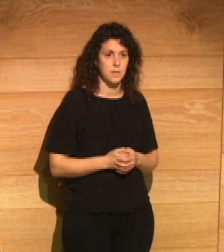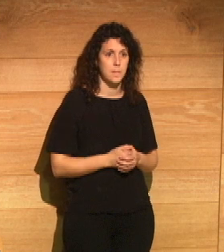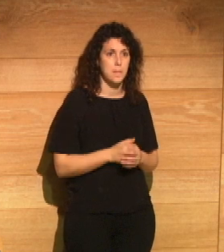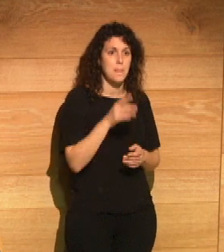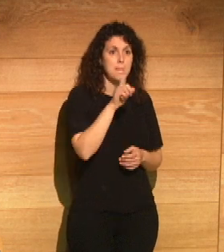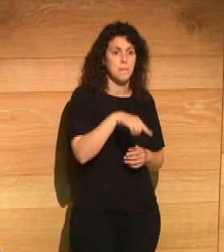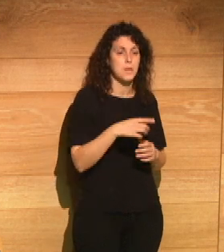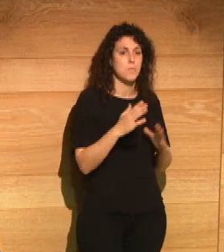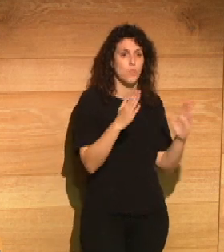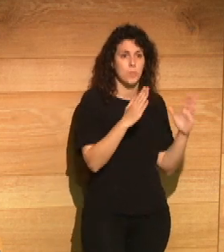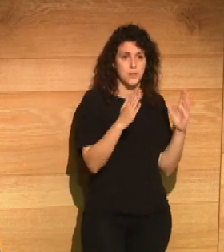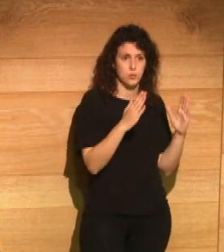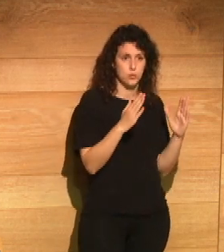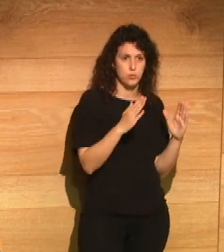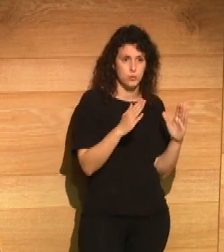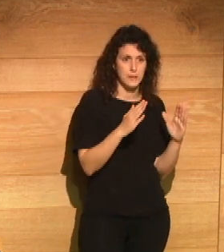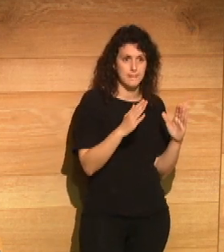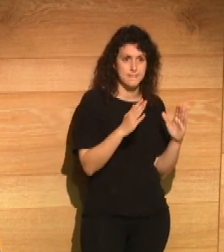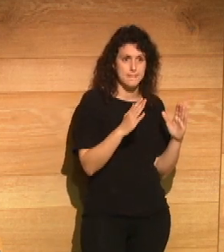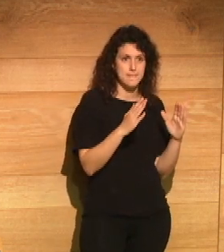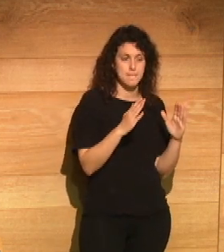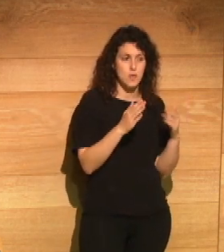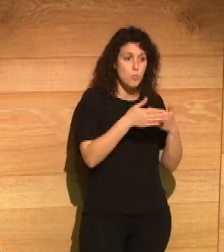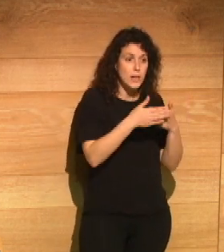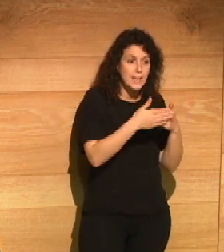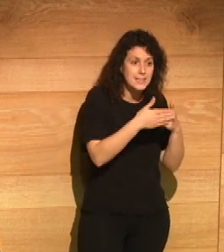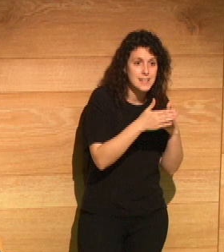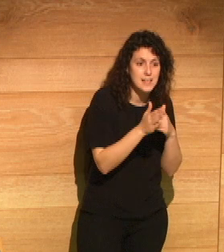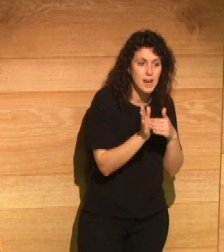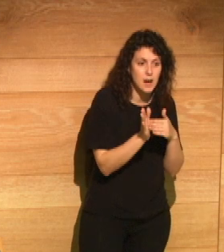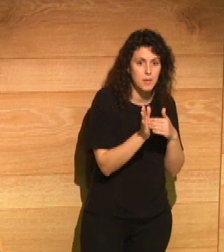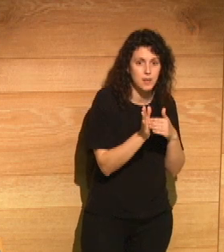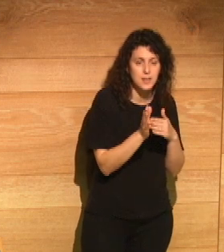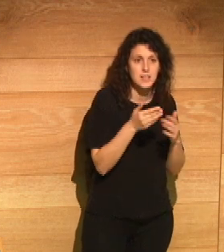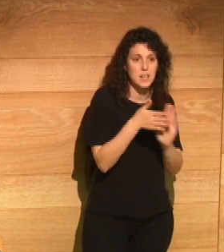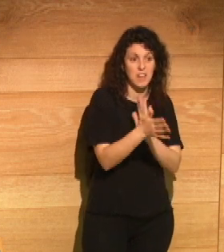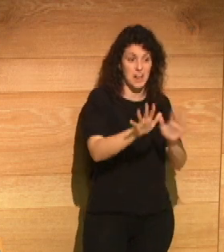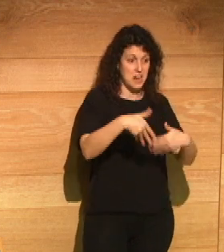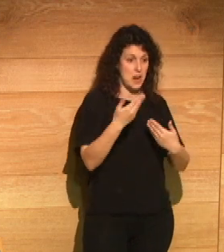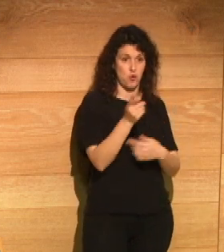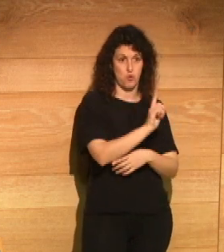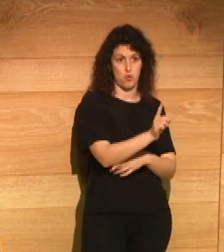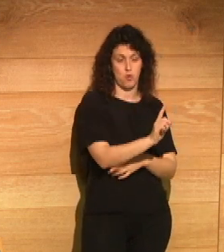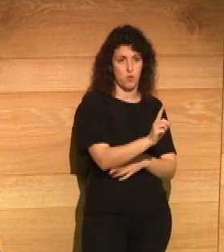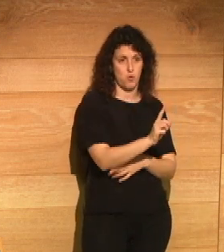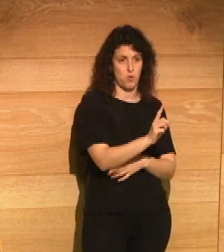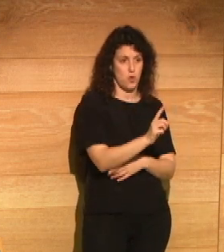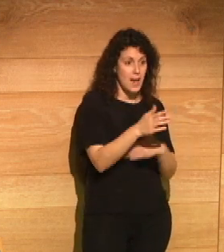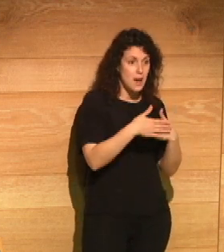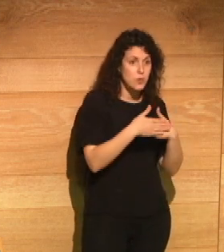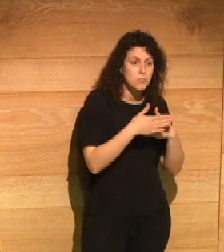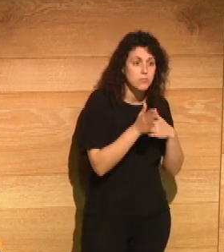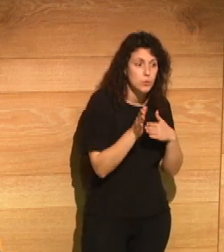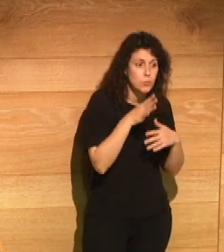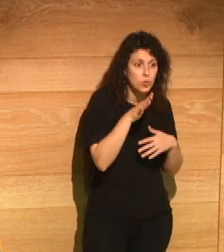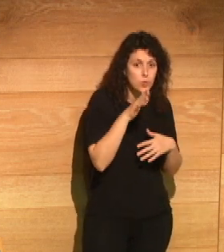momentos, o sea, que se abren puertas y las puertas no se abren por regalo, me parece. Las puertas se abren porque hubo un montón